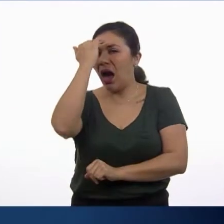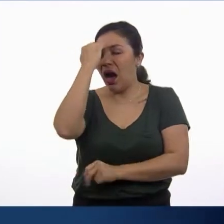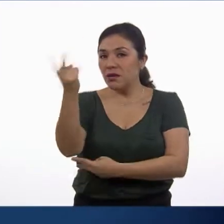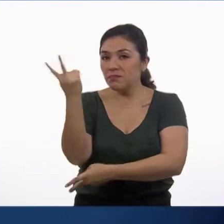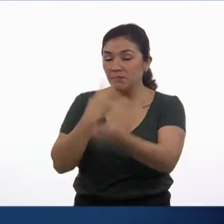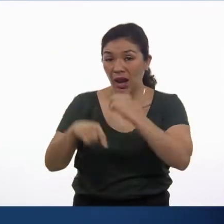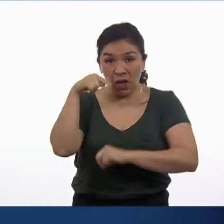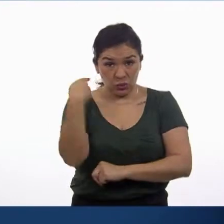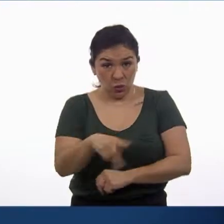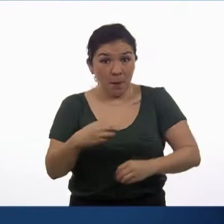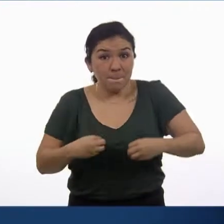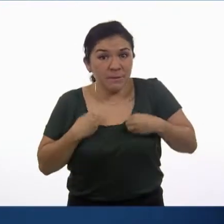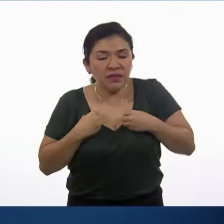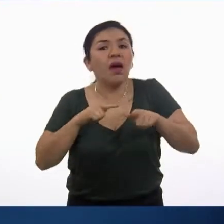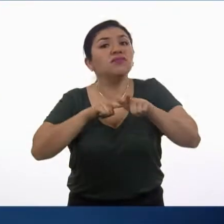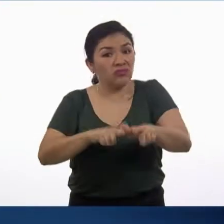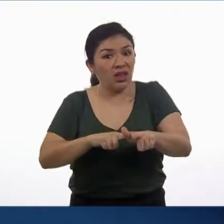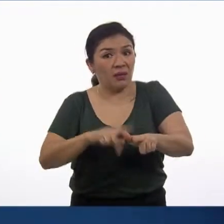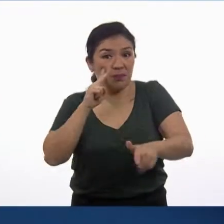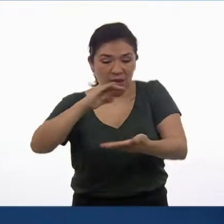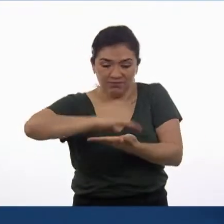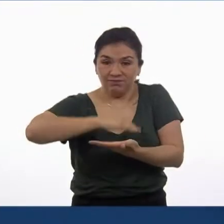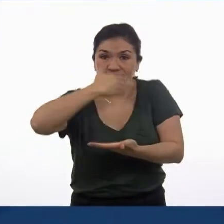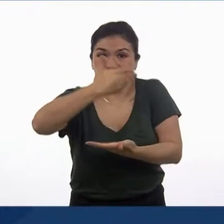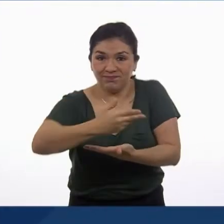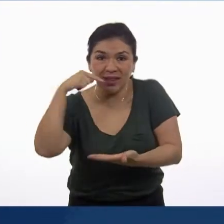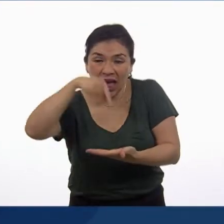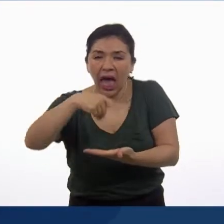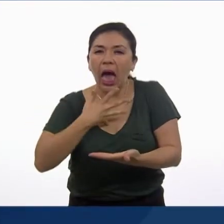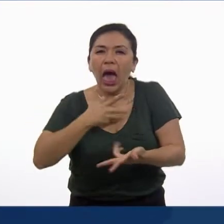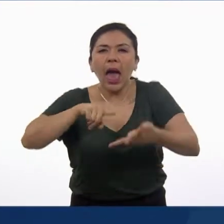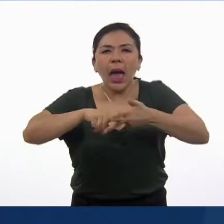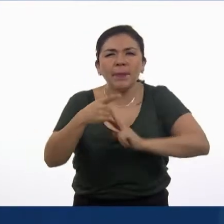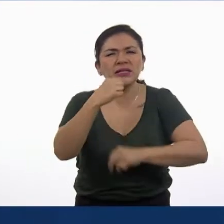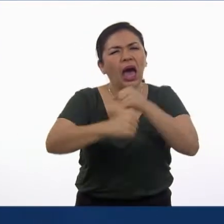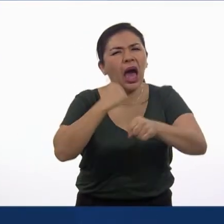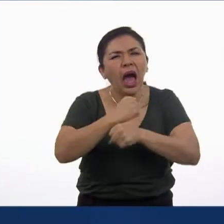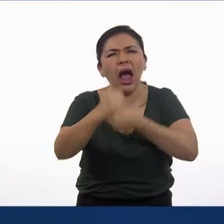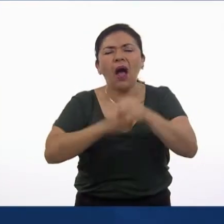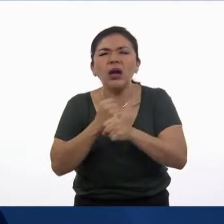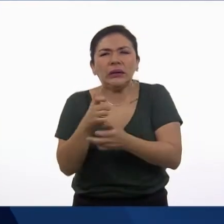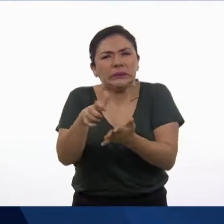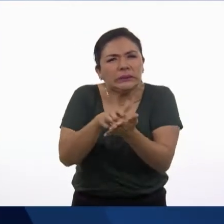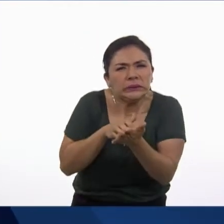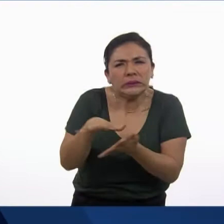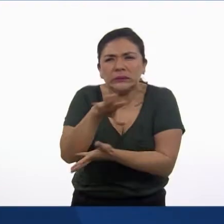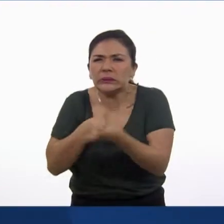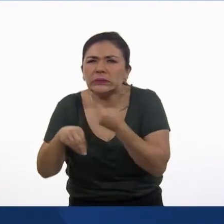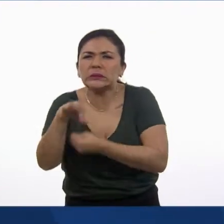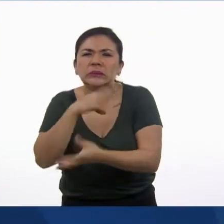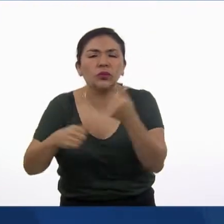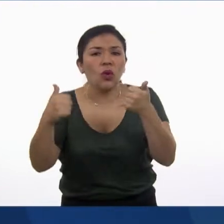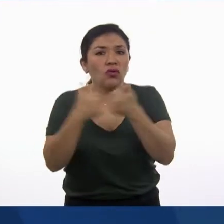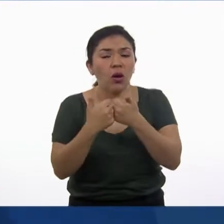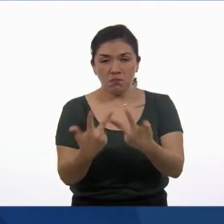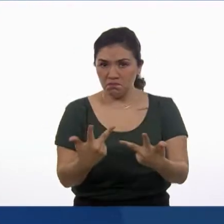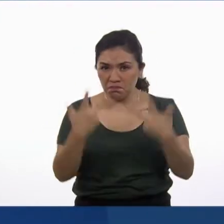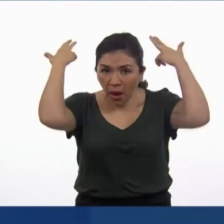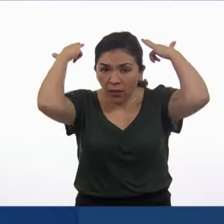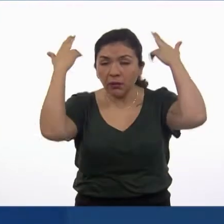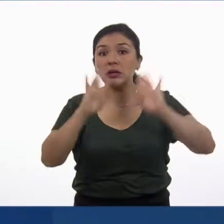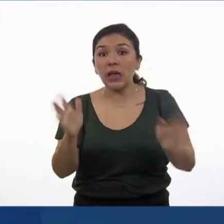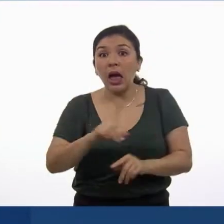vida del Buda continúa en la cubierta posterior. Comienza años de extrema austeridad, con el corte ritual del cabello,